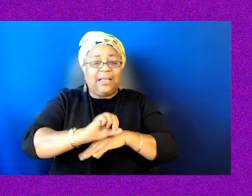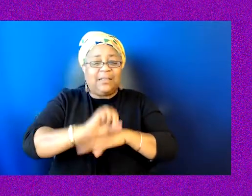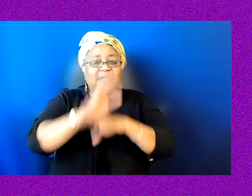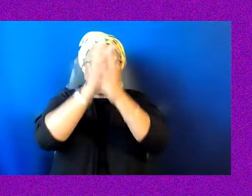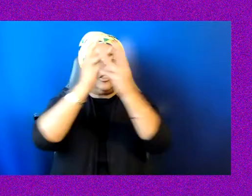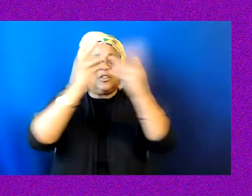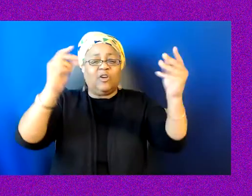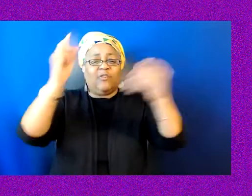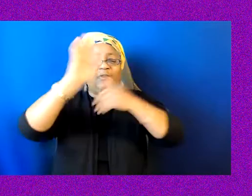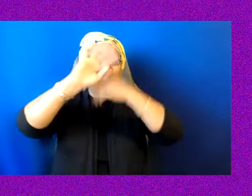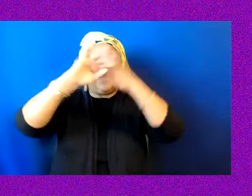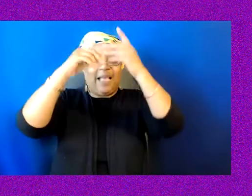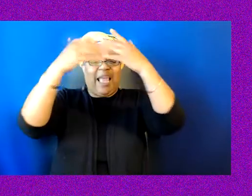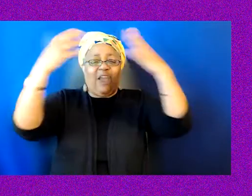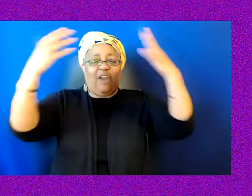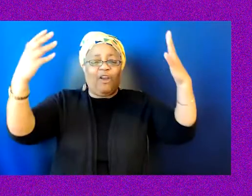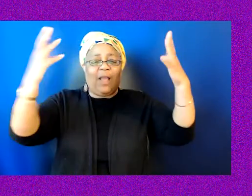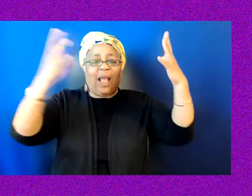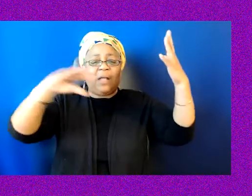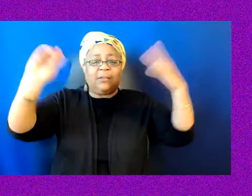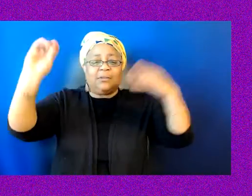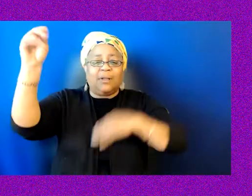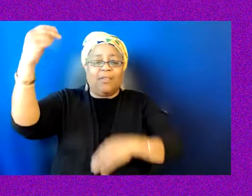esperando unos minutos